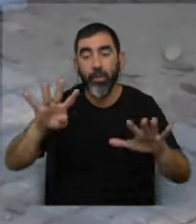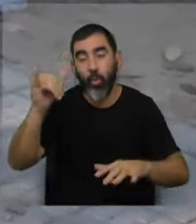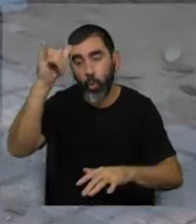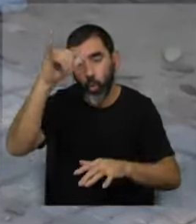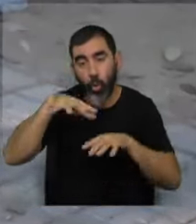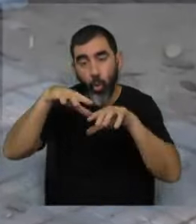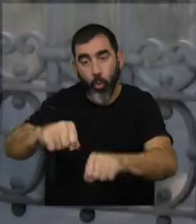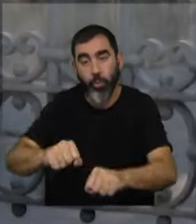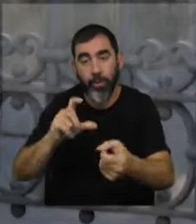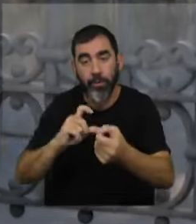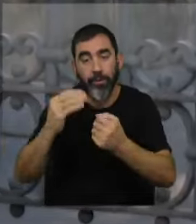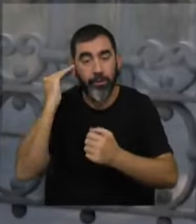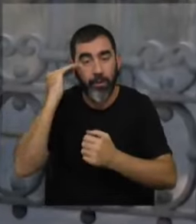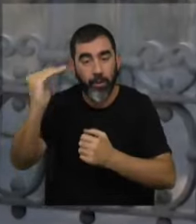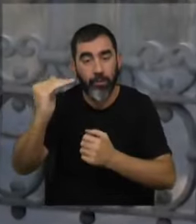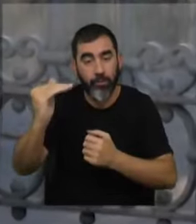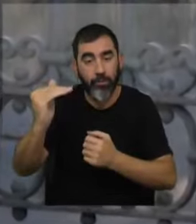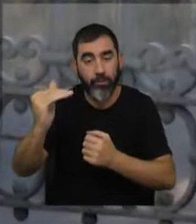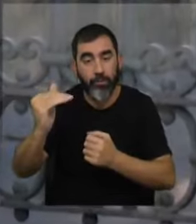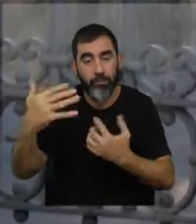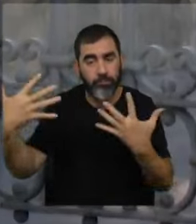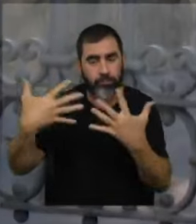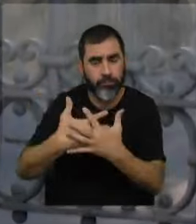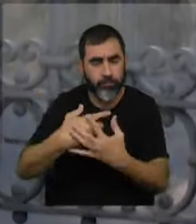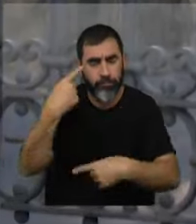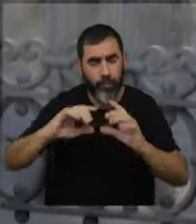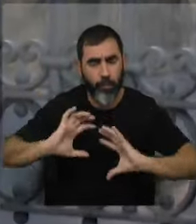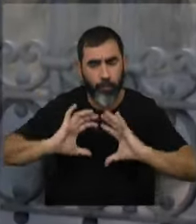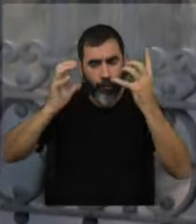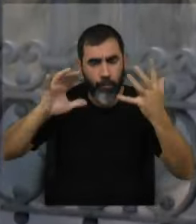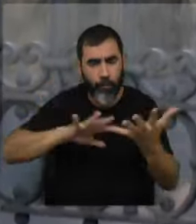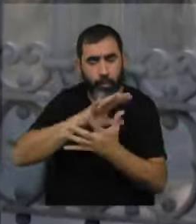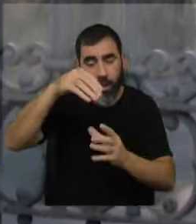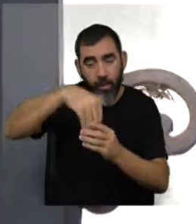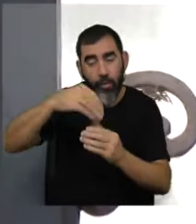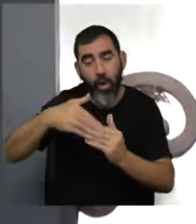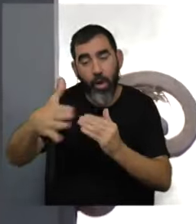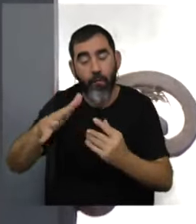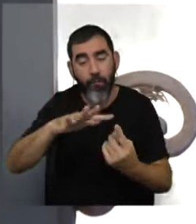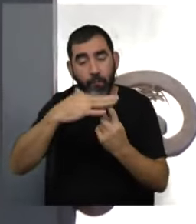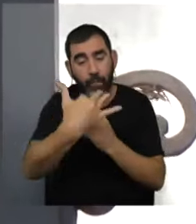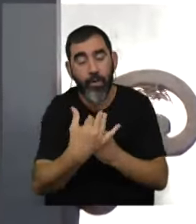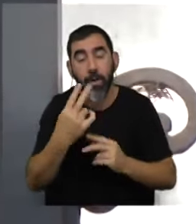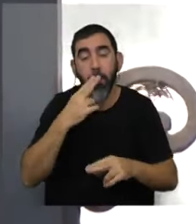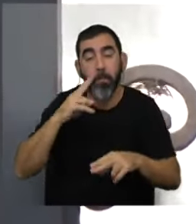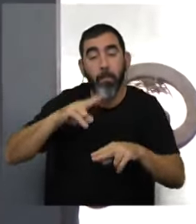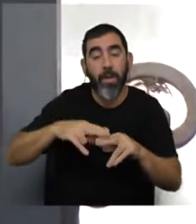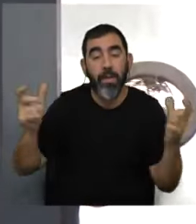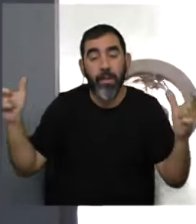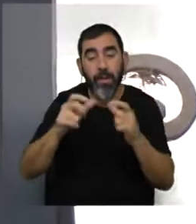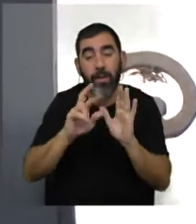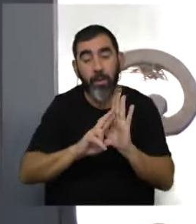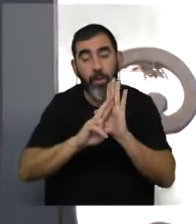esta mañana por el sindicato docente después de sufrir una serie de hechos de violencia dentro y fuera de la institución Este martes se reunirán con